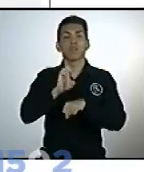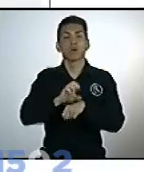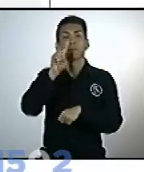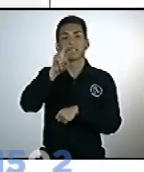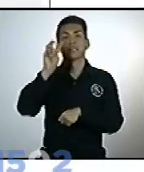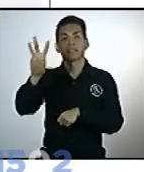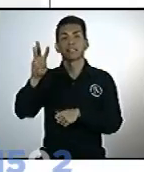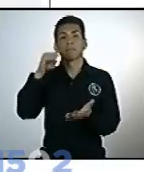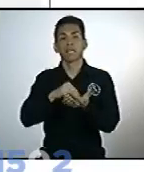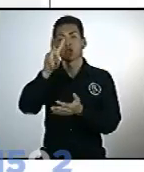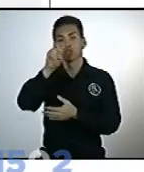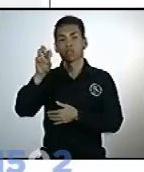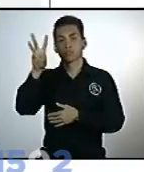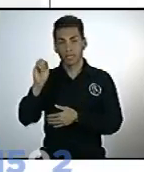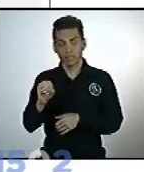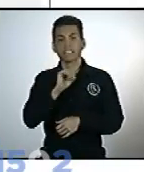23.230 y Chile